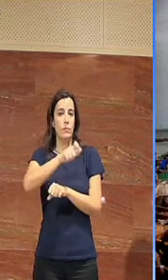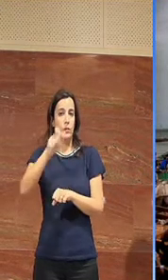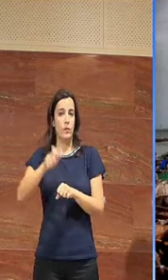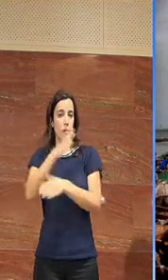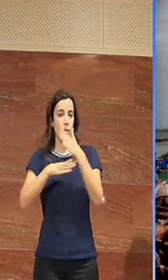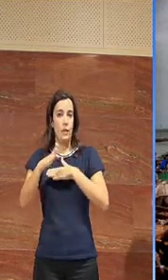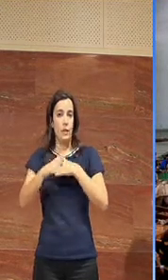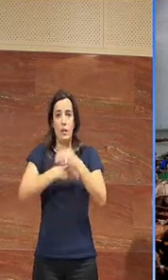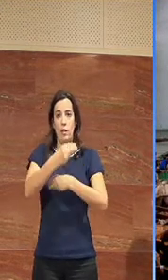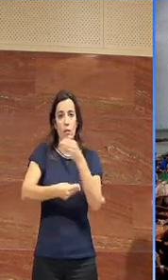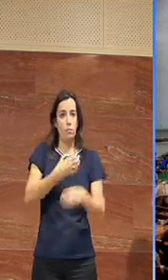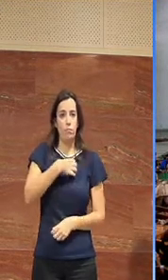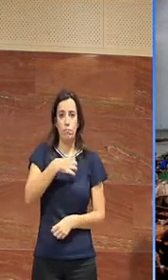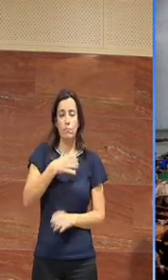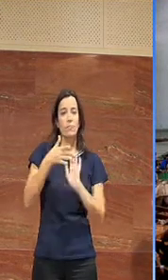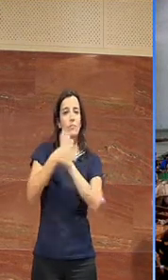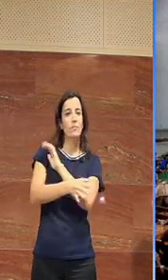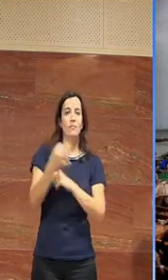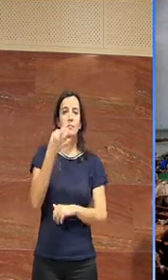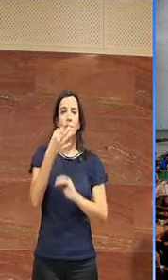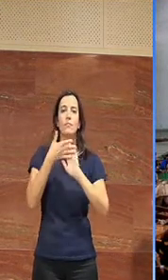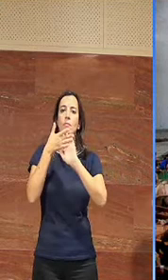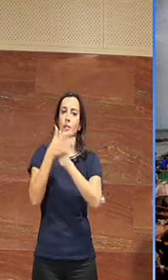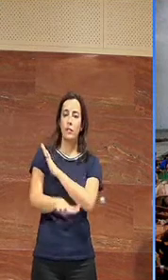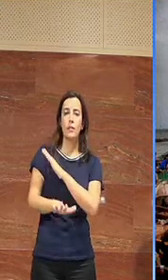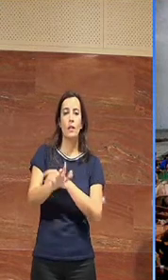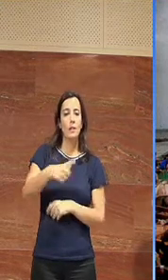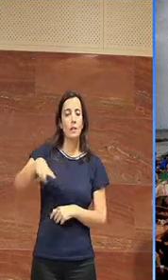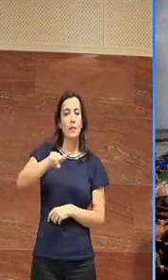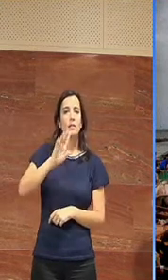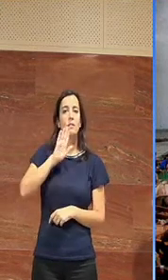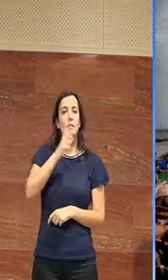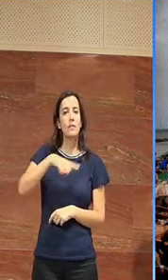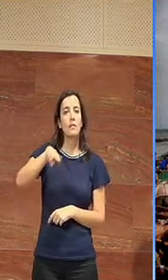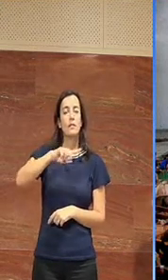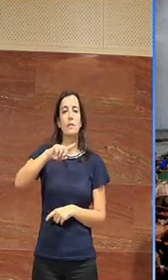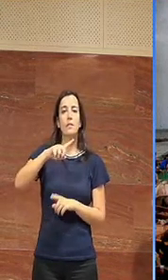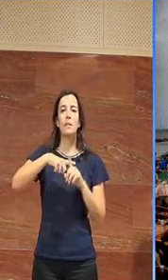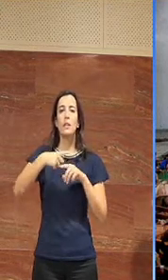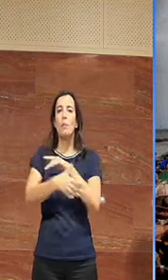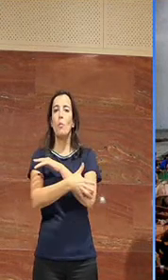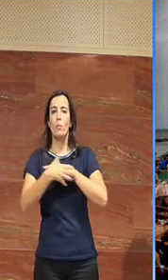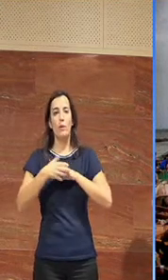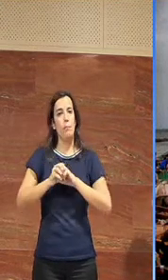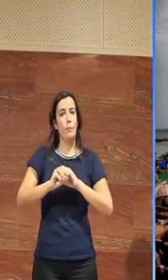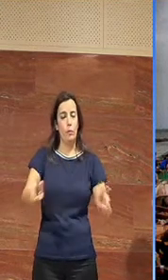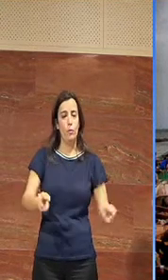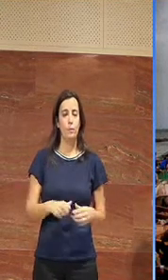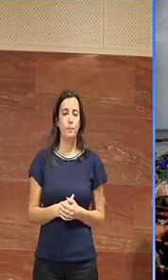pueden hacer, obviamente les incrementa en su nivel de pobreza.